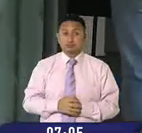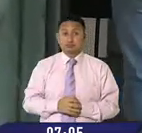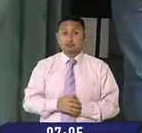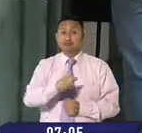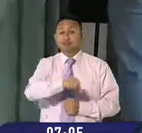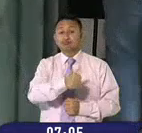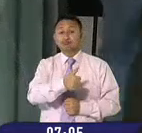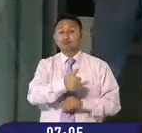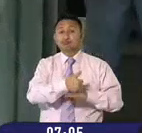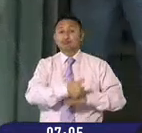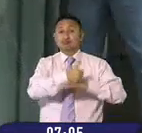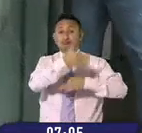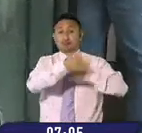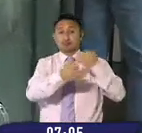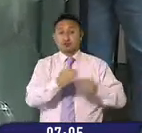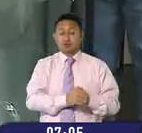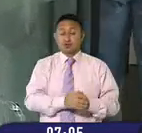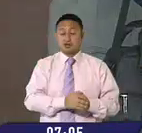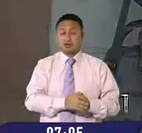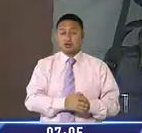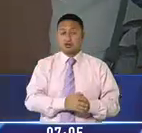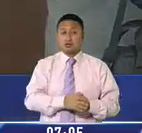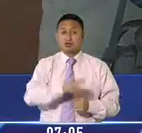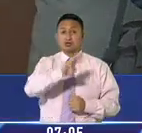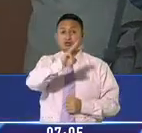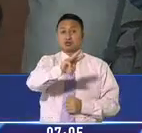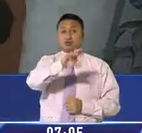William Galeano. Hoy esta prueba podría ser de